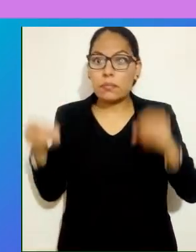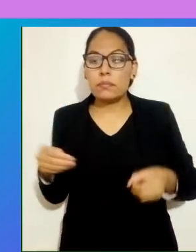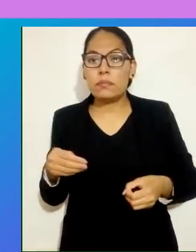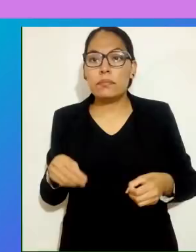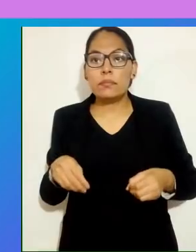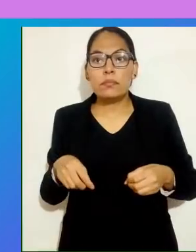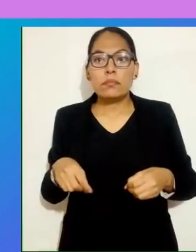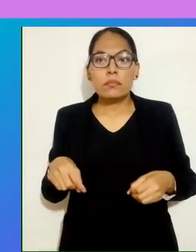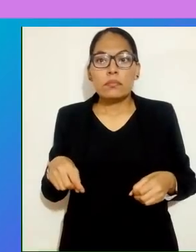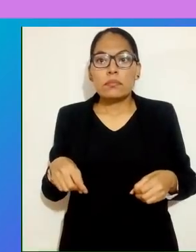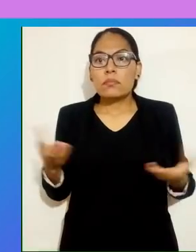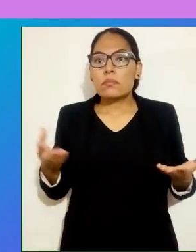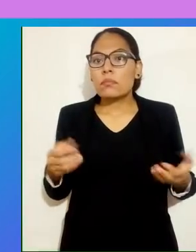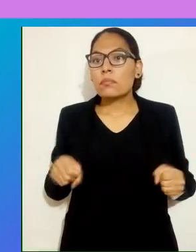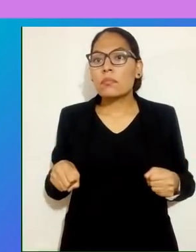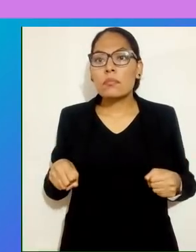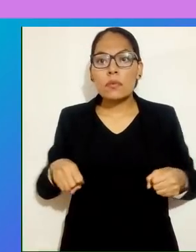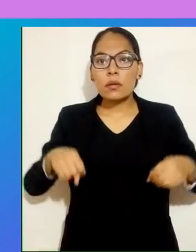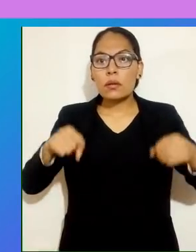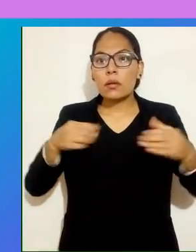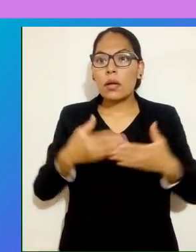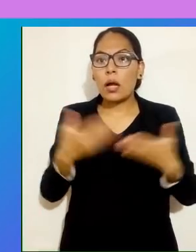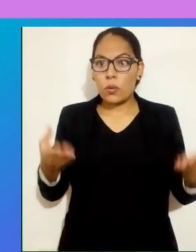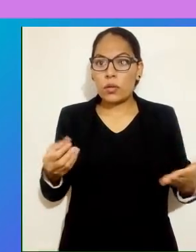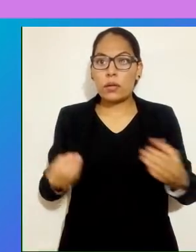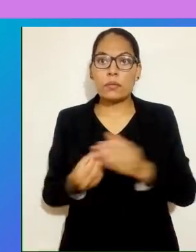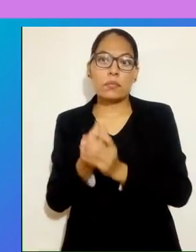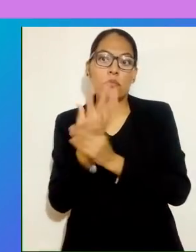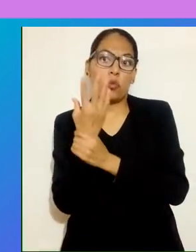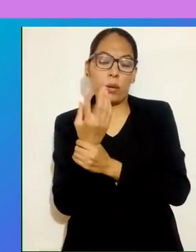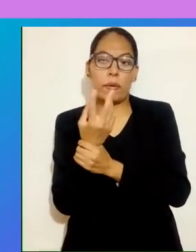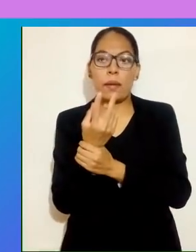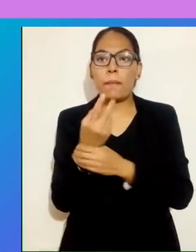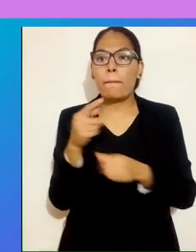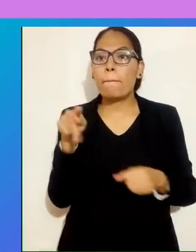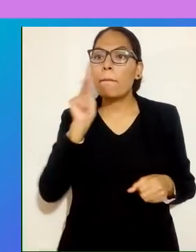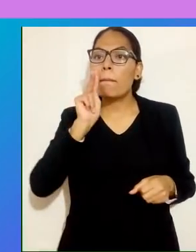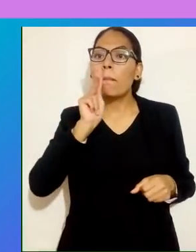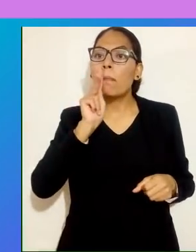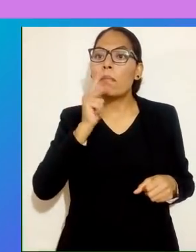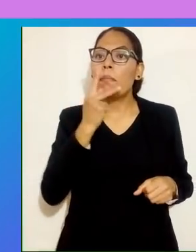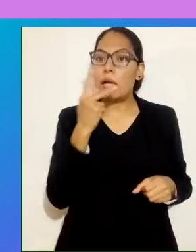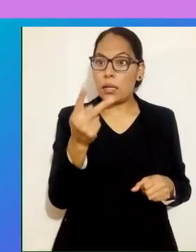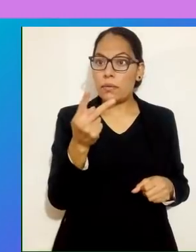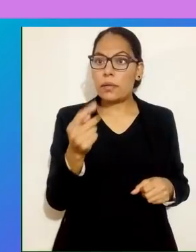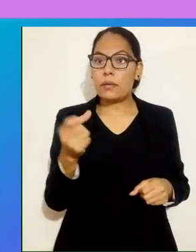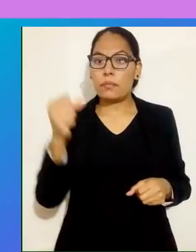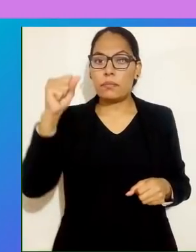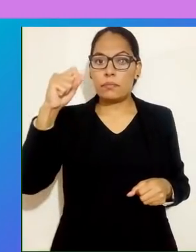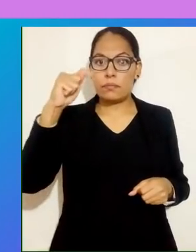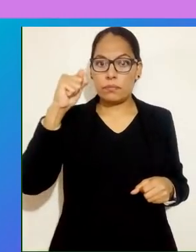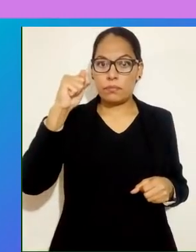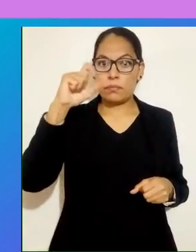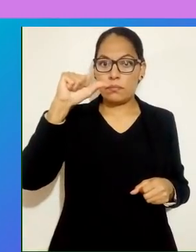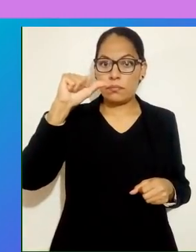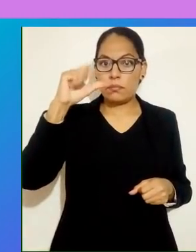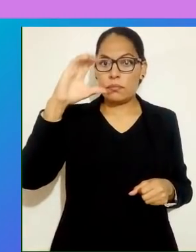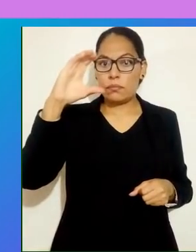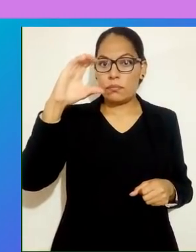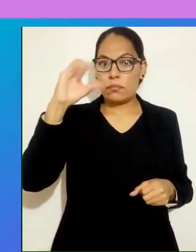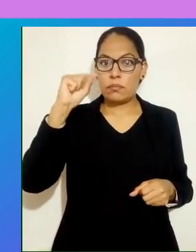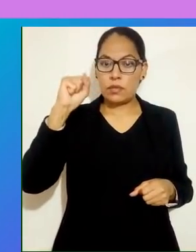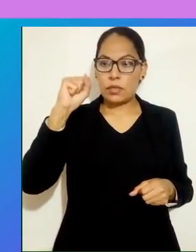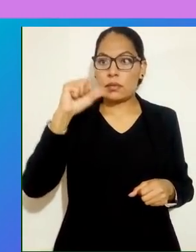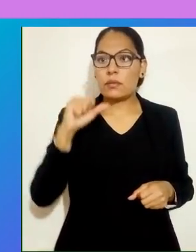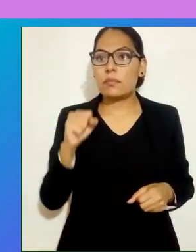y apoyando a la diversidad de mis alumnos sin dejar a nadie atrás? Ven, acompáñame